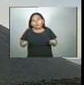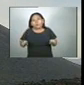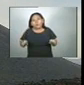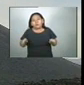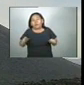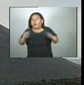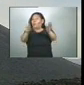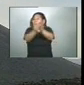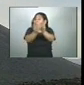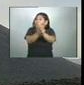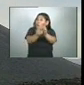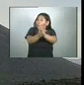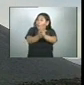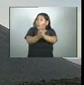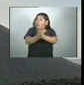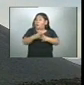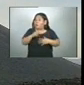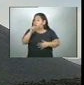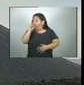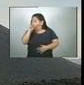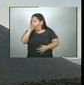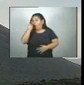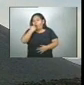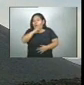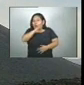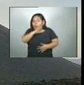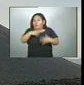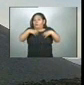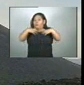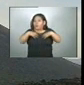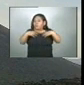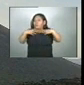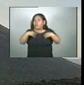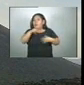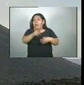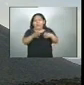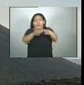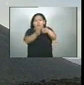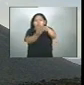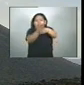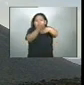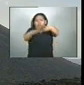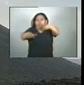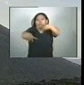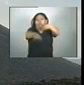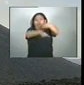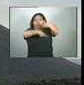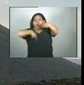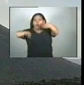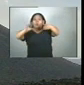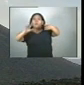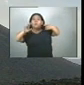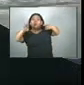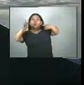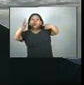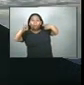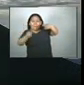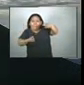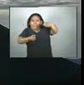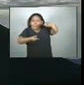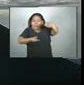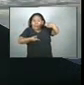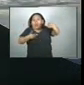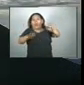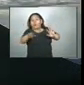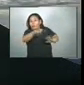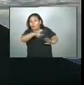de problemas respiratorios para la población de estos sectores a unos tres kilómetros a la redonda del cráter. Así que